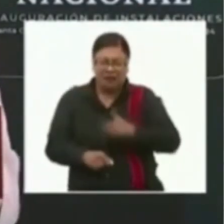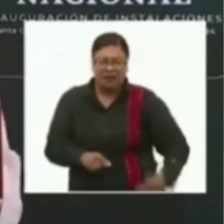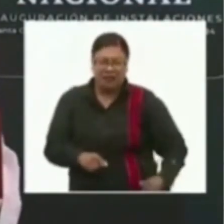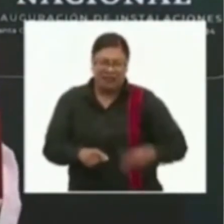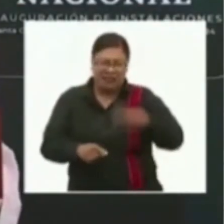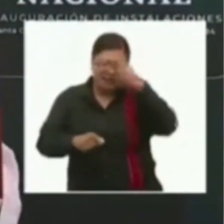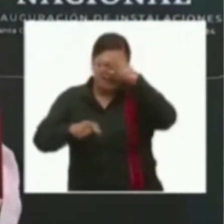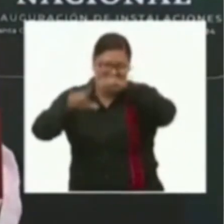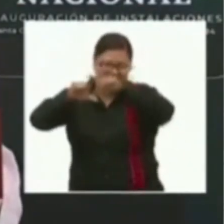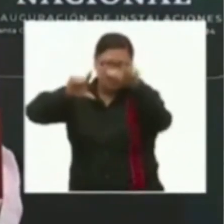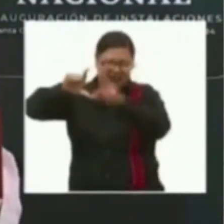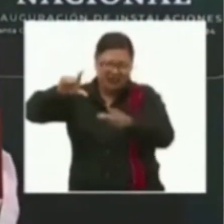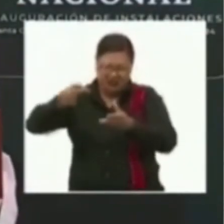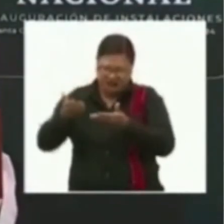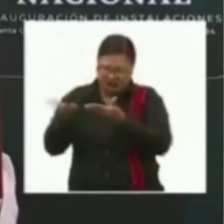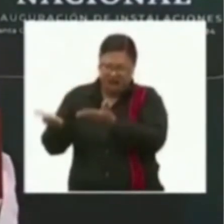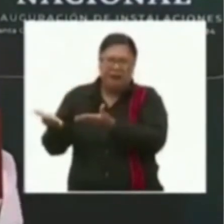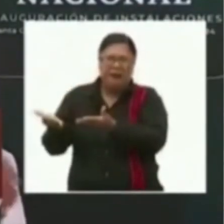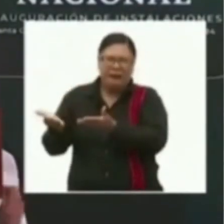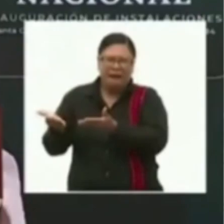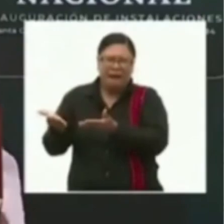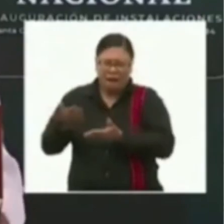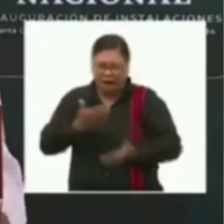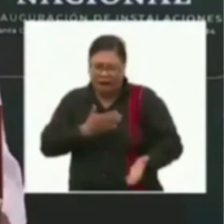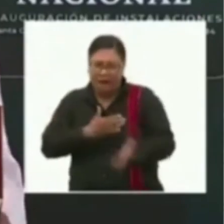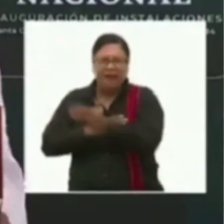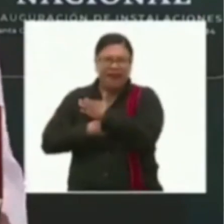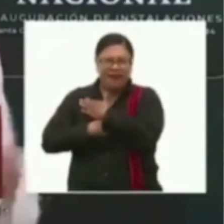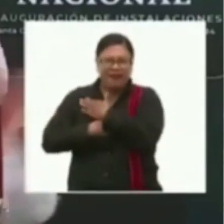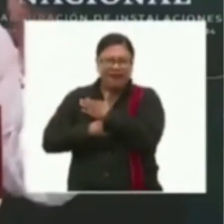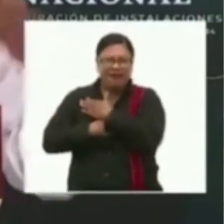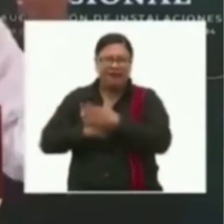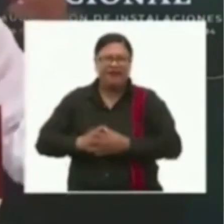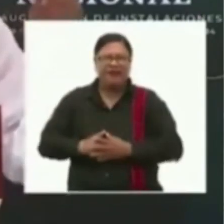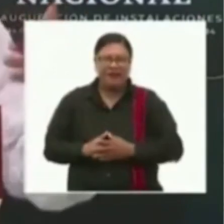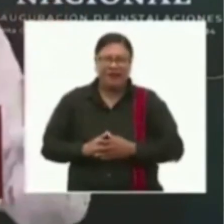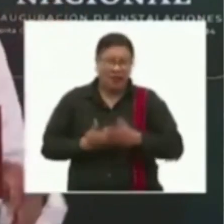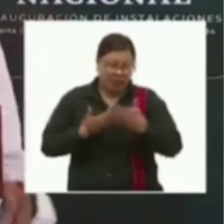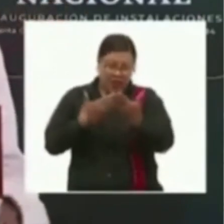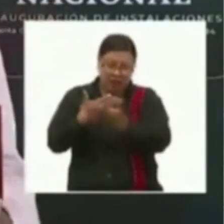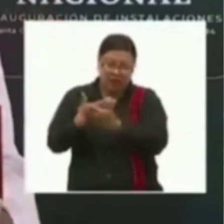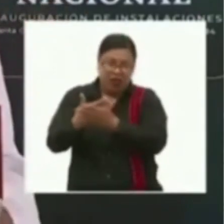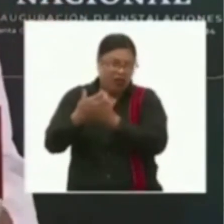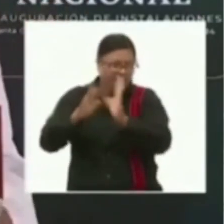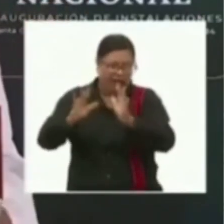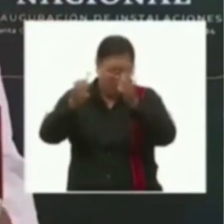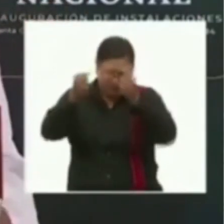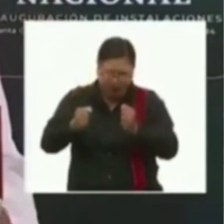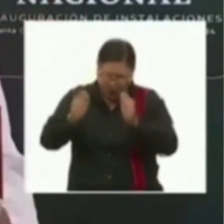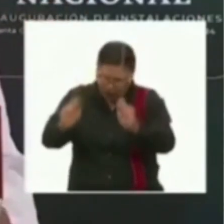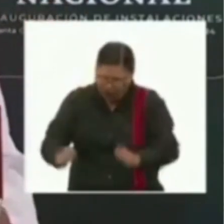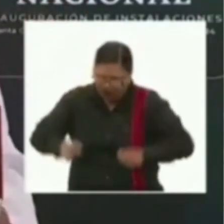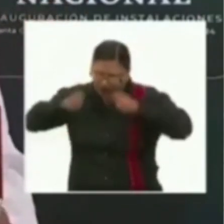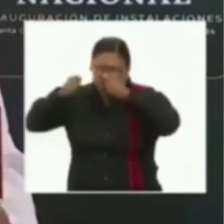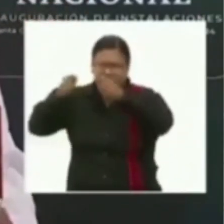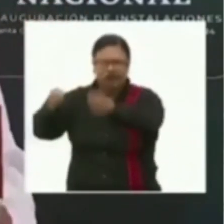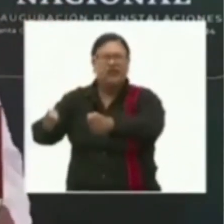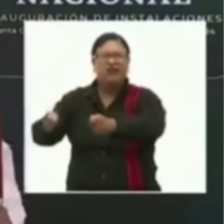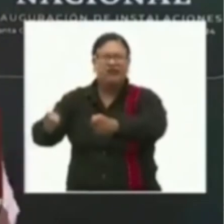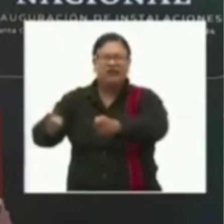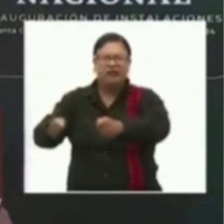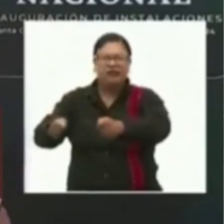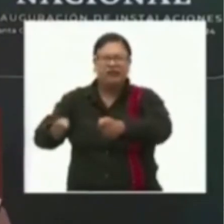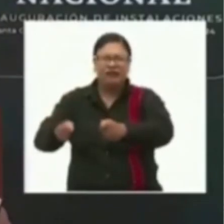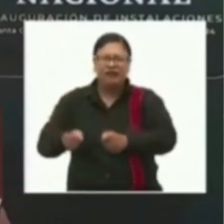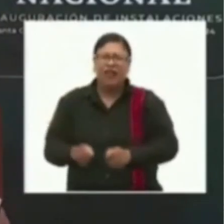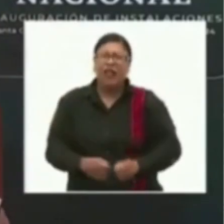México, la presidenta electa de México, pronto presidenta constitucional y